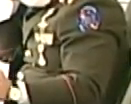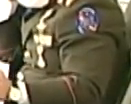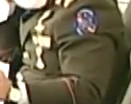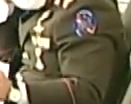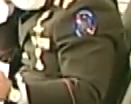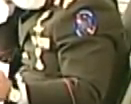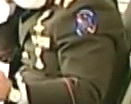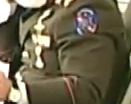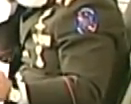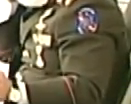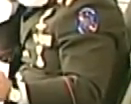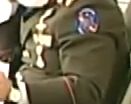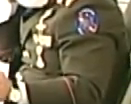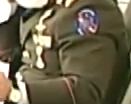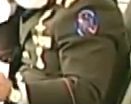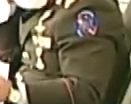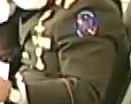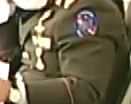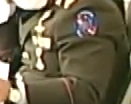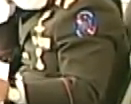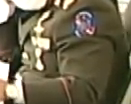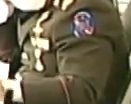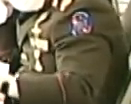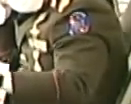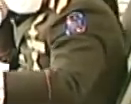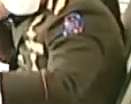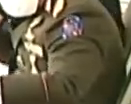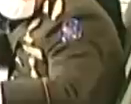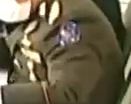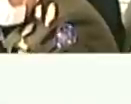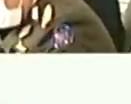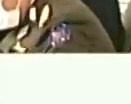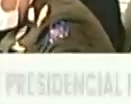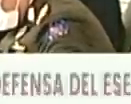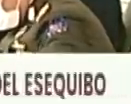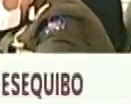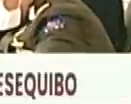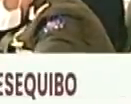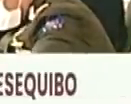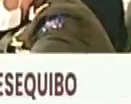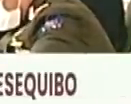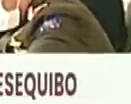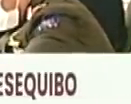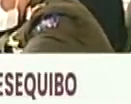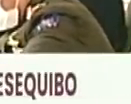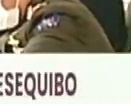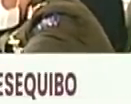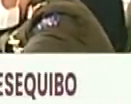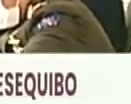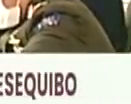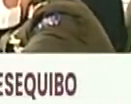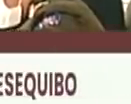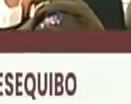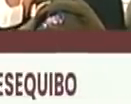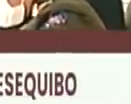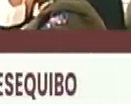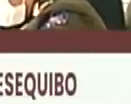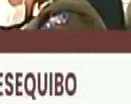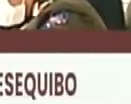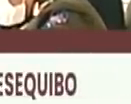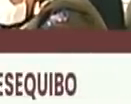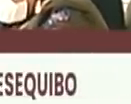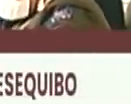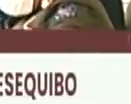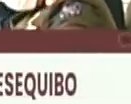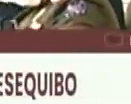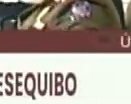Así es, gracias por este contacto informativo que lo establecemos a esta hora desde el Palacio de Miraflores, cuando culmina la importante reunión de la Comisión Presidencial